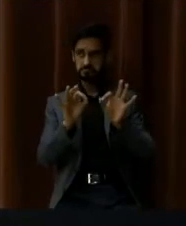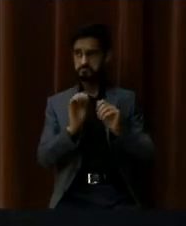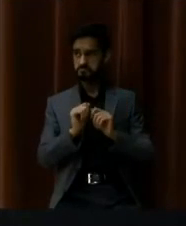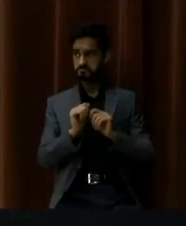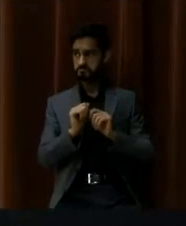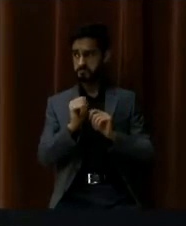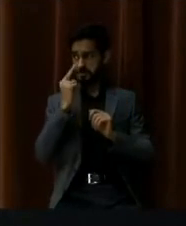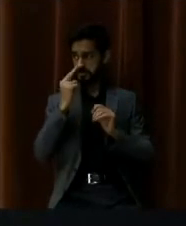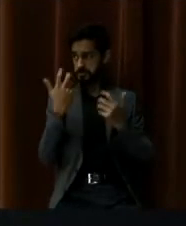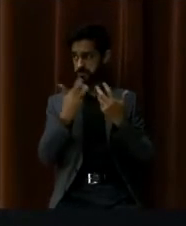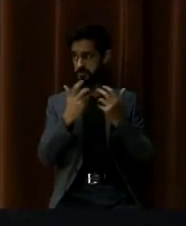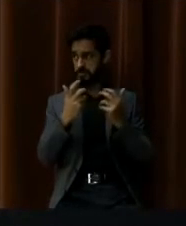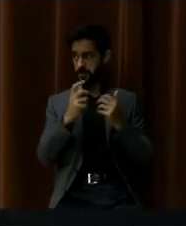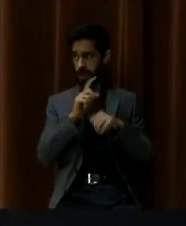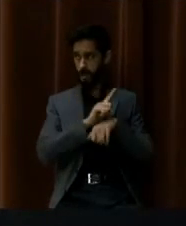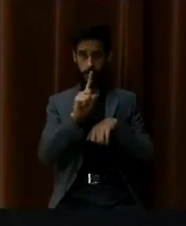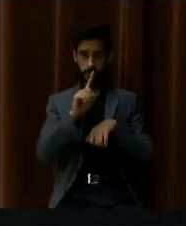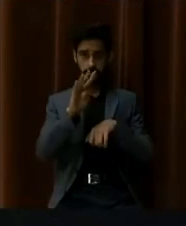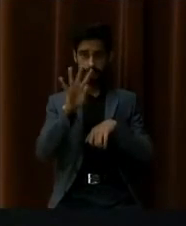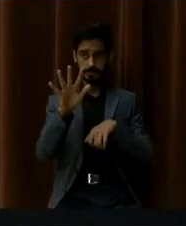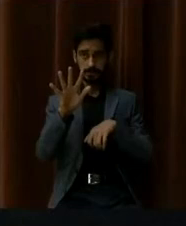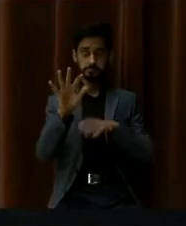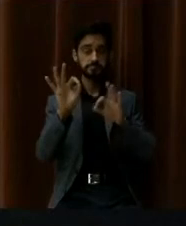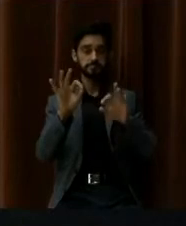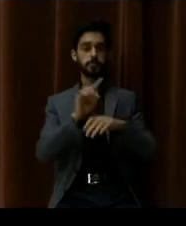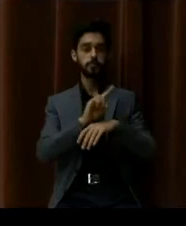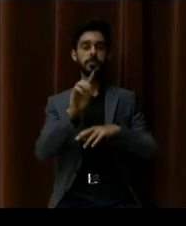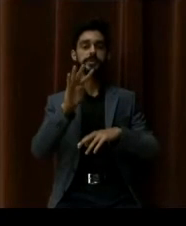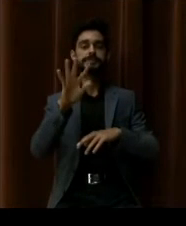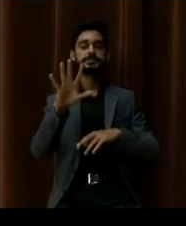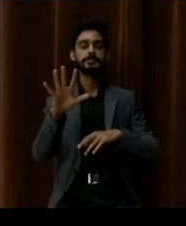razonable pues al único listo y llega el tren